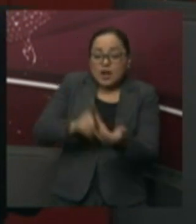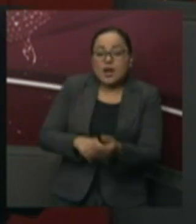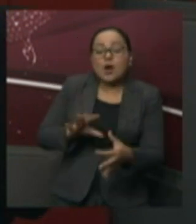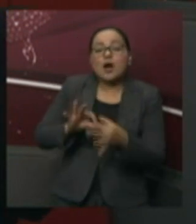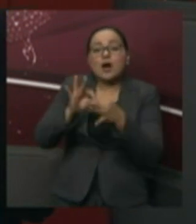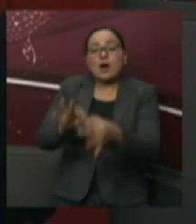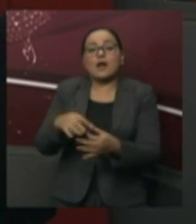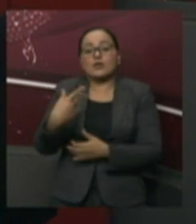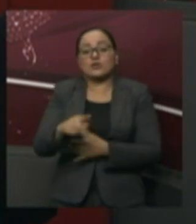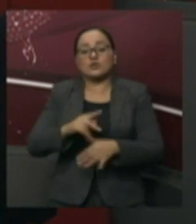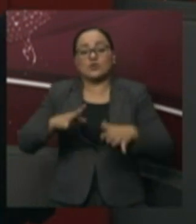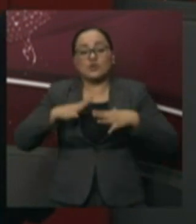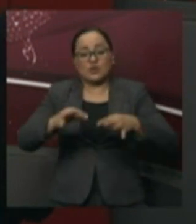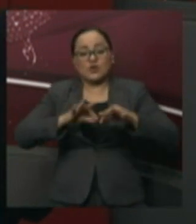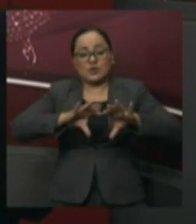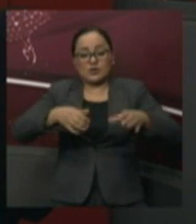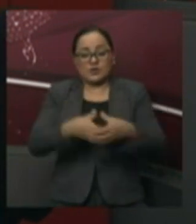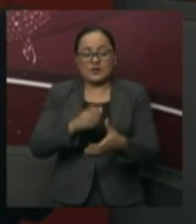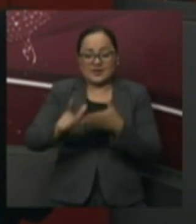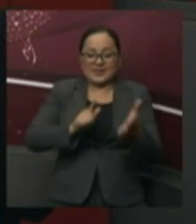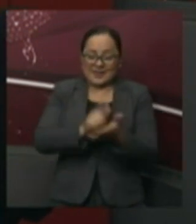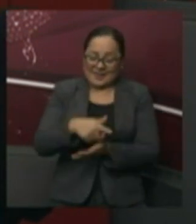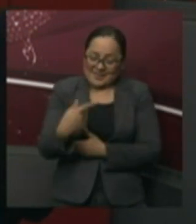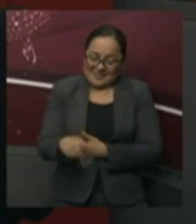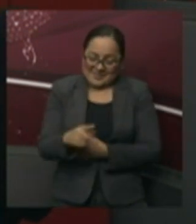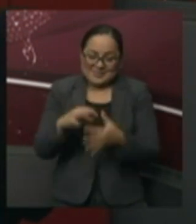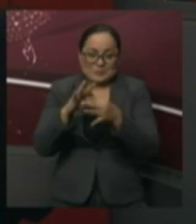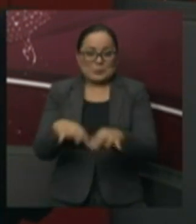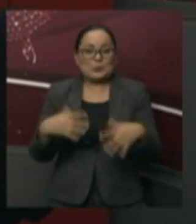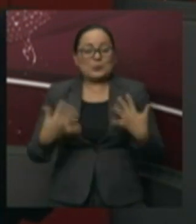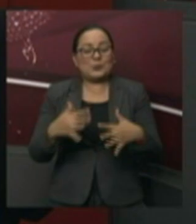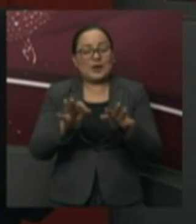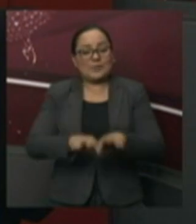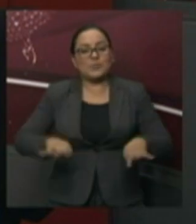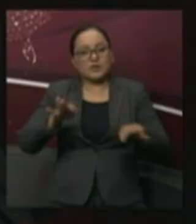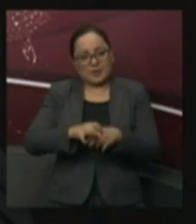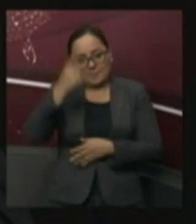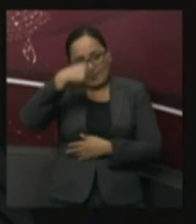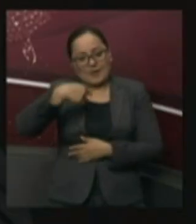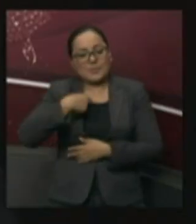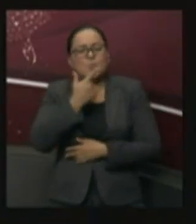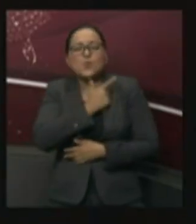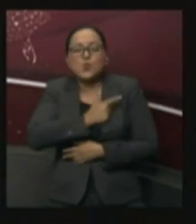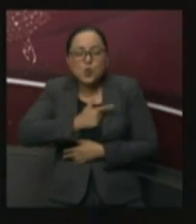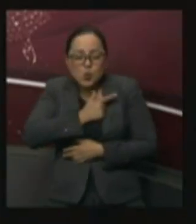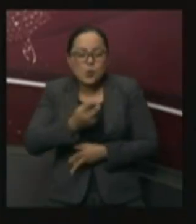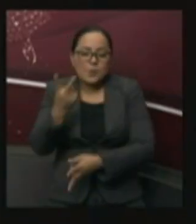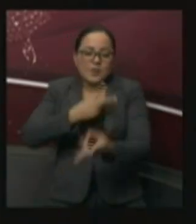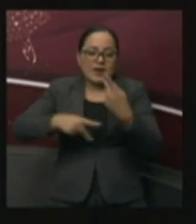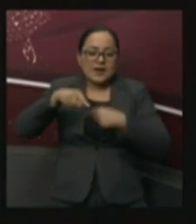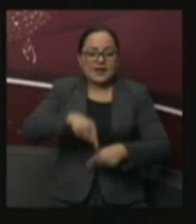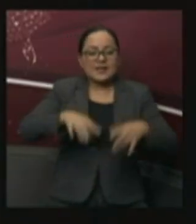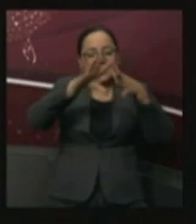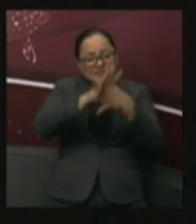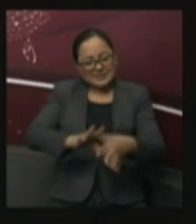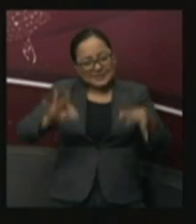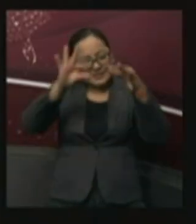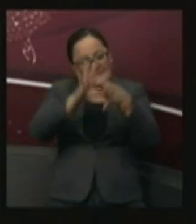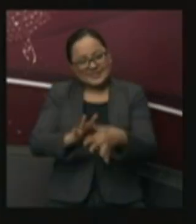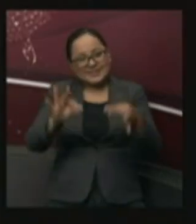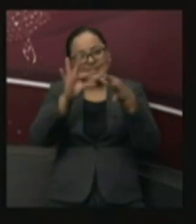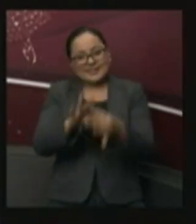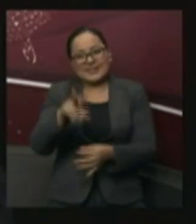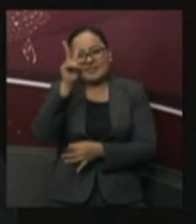acompañando los trabajos de la creación de la ley en nuestro país. Eso es cierto, y yo estaré encantado de seguir profundizando, de hacer